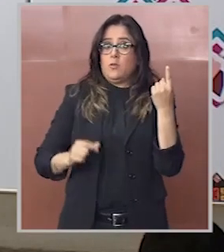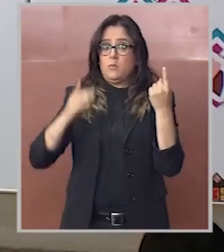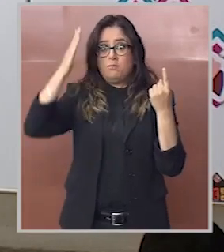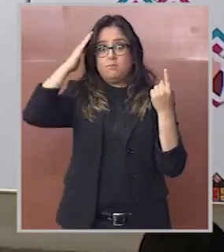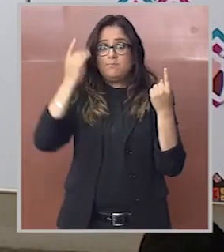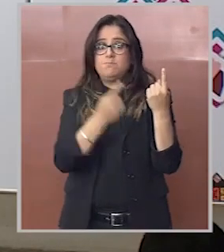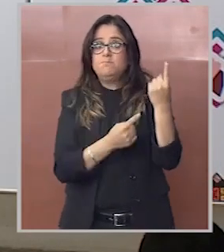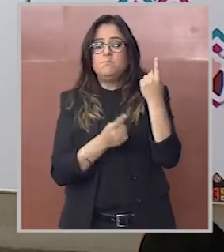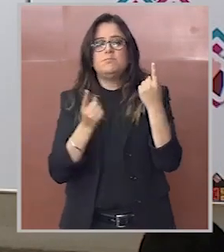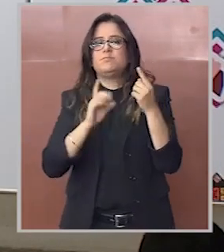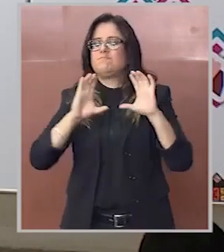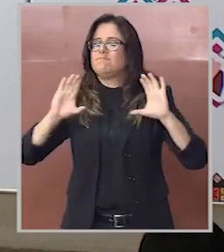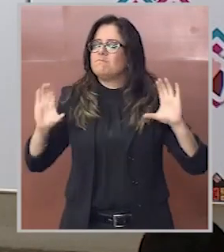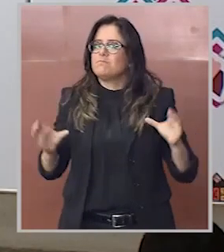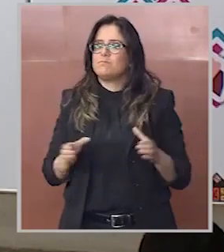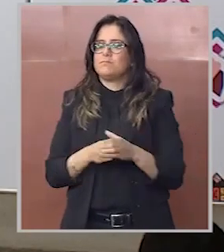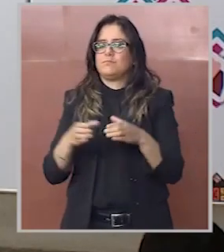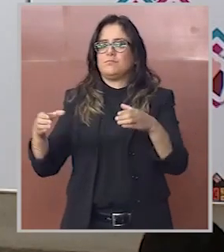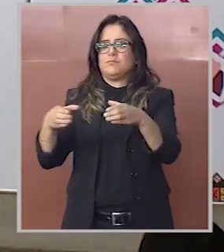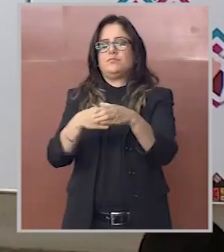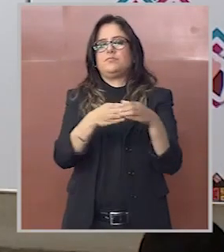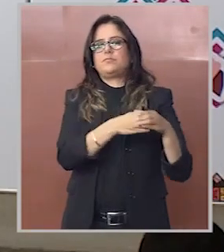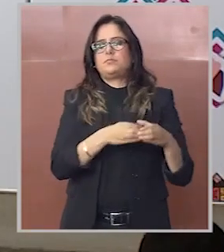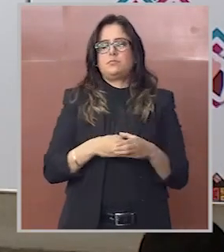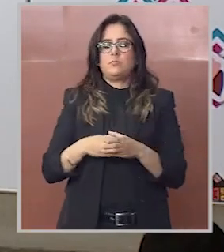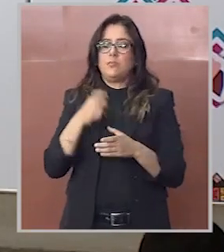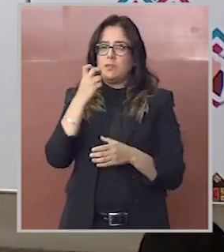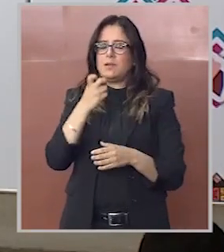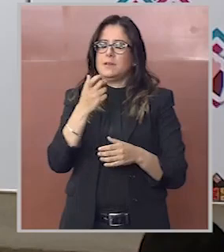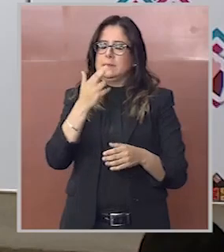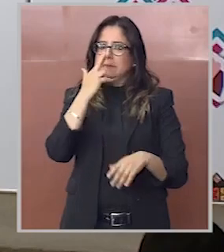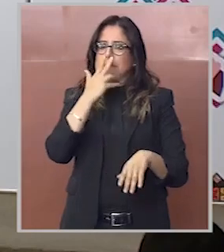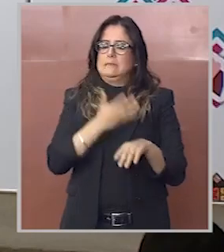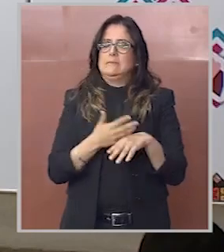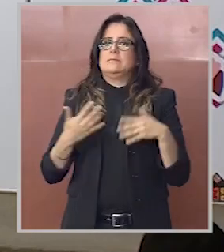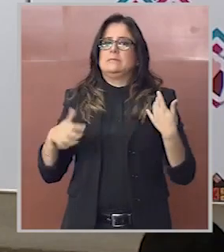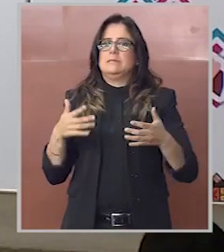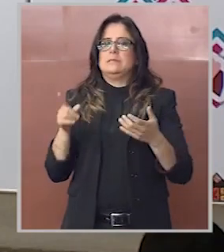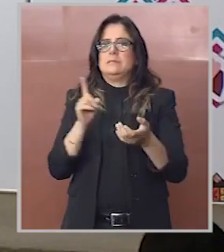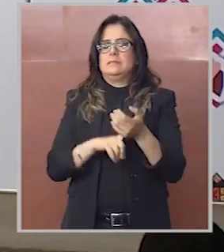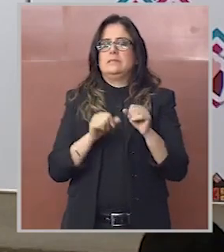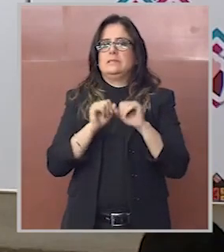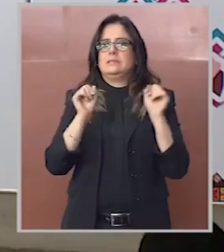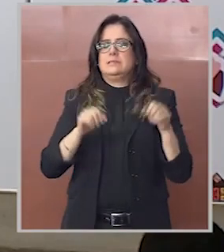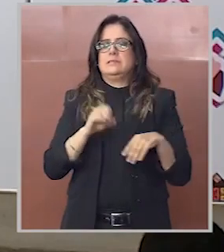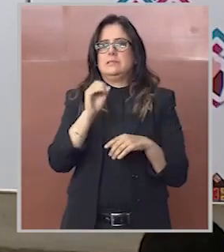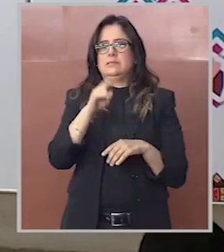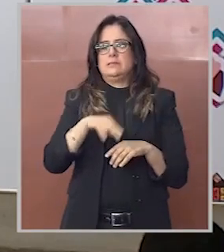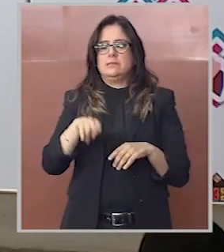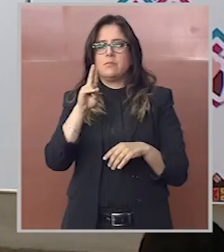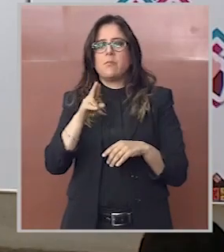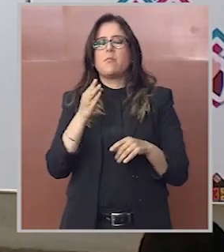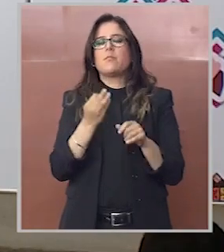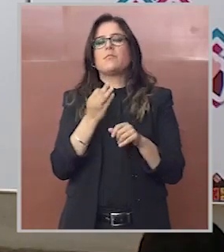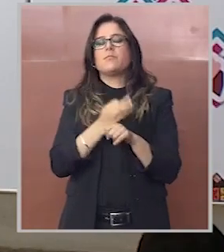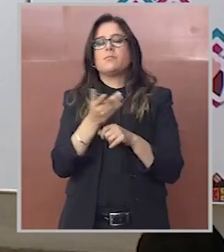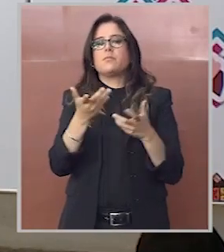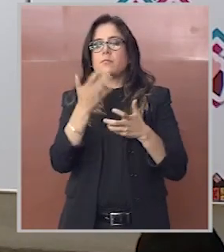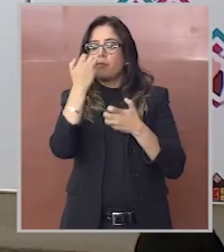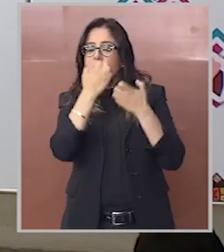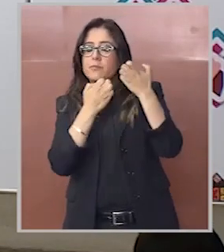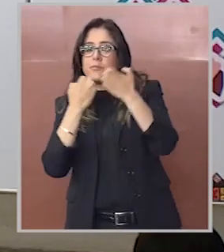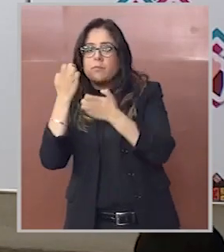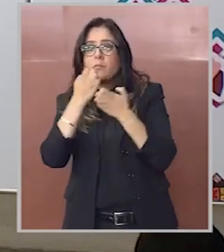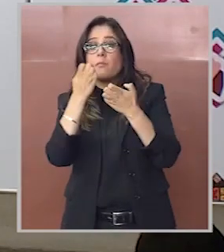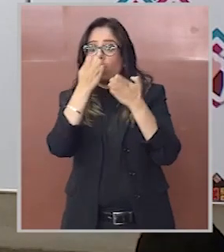veces cuesta en el en el sistema de Naciones unida no cuando uno está haciendo una evaluación está evaluando el estado en su conjunto Pero